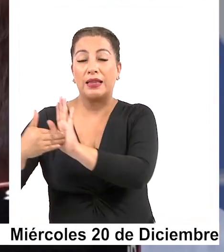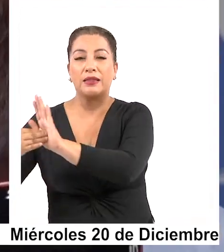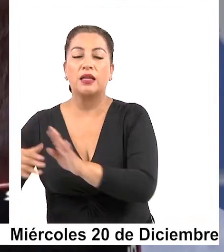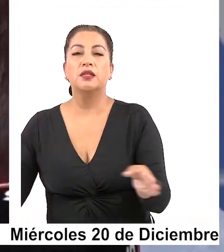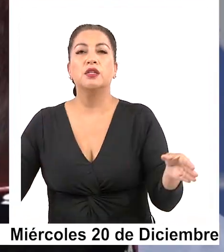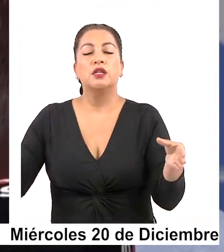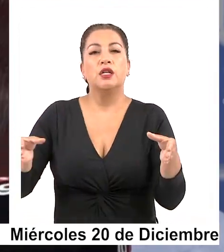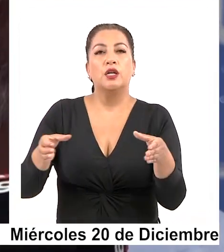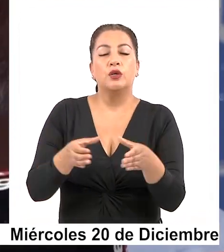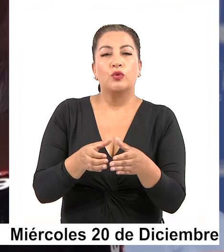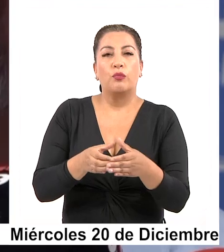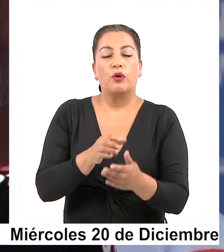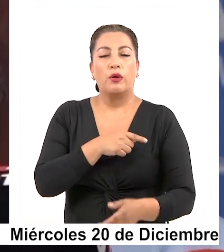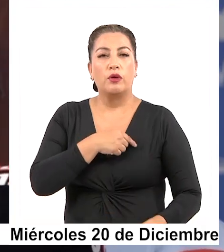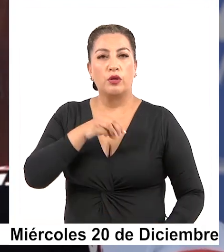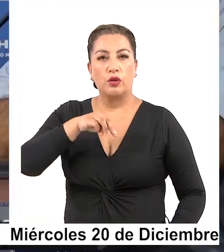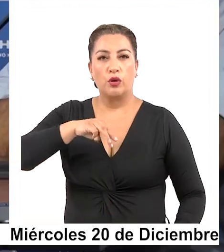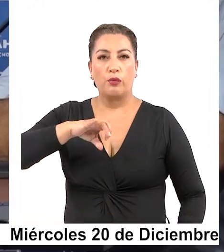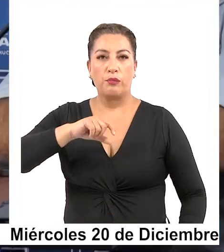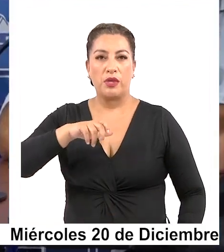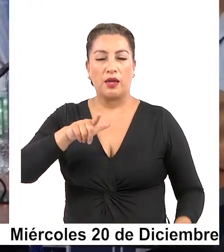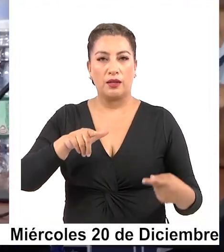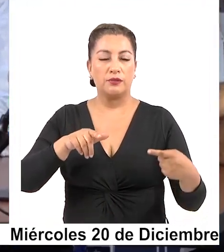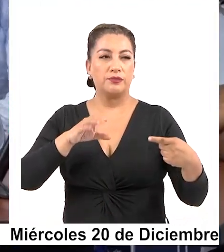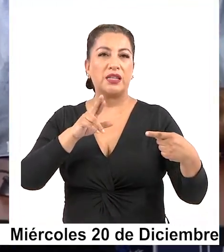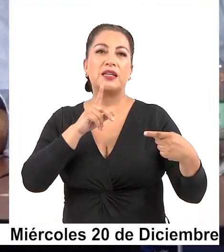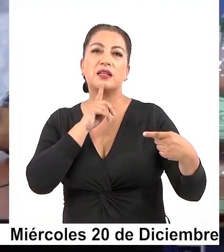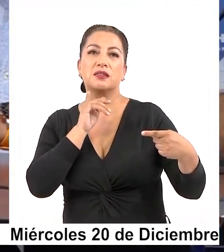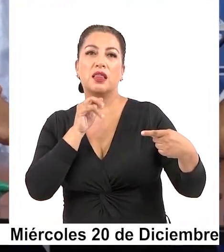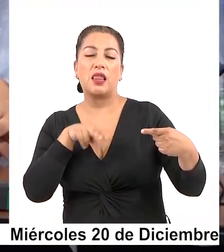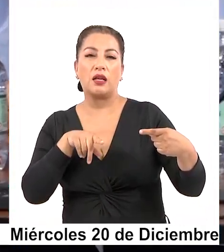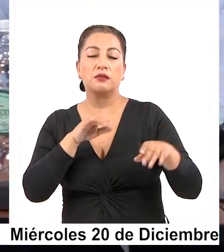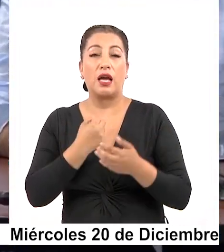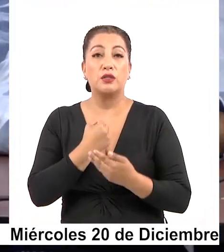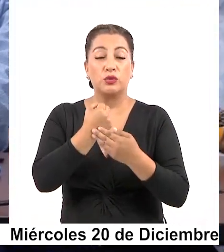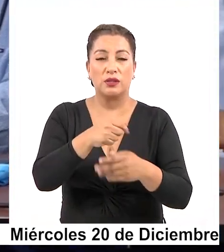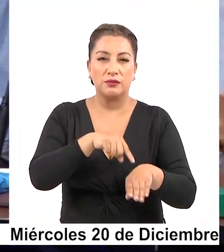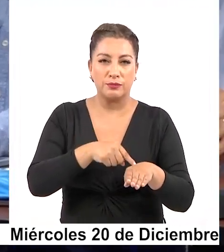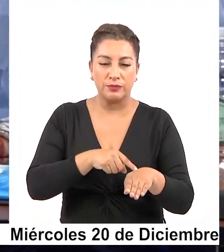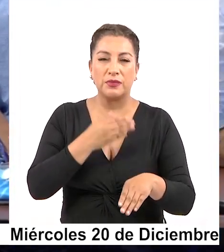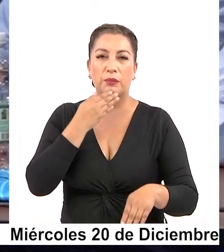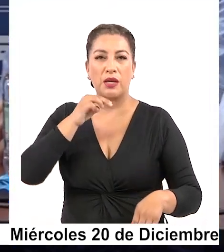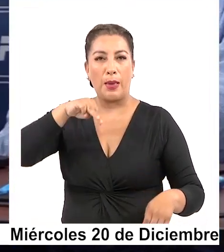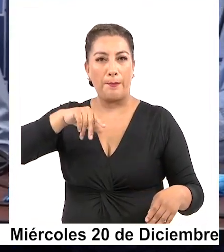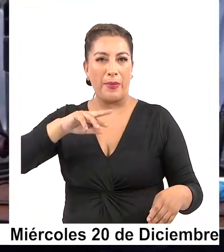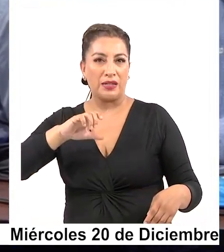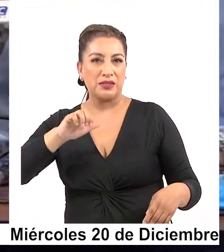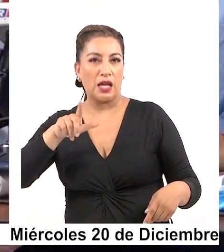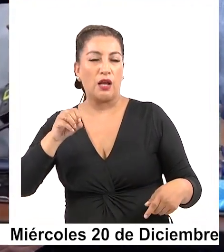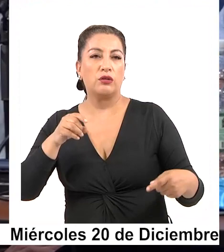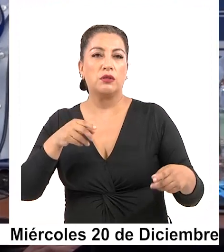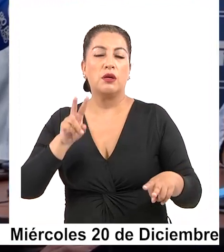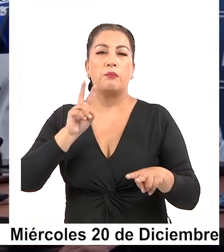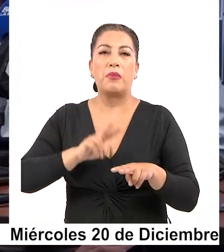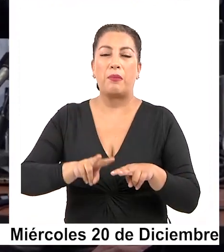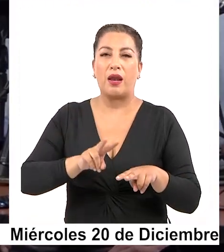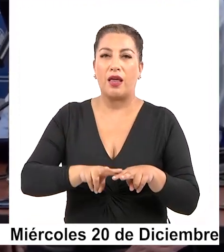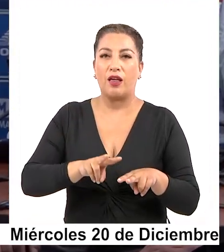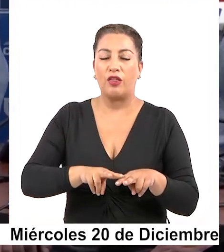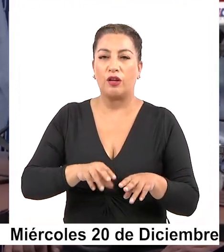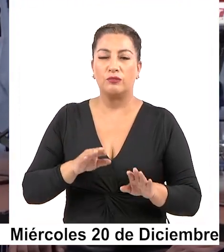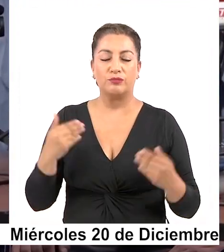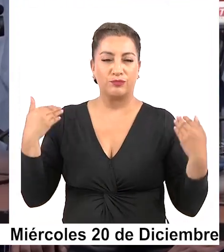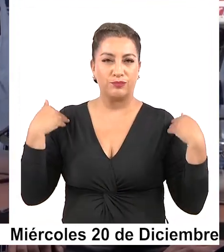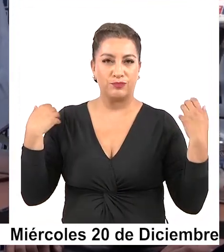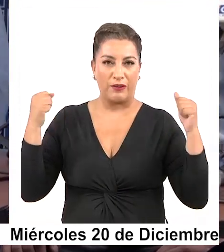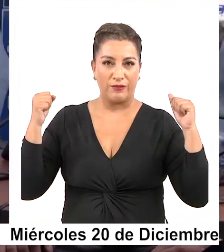el equipo de Miguel Ramírez, Cristian Reinero como ayudante técnico y Marcelo Oyarzún como preparador físico.